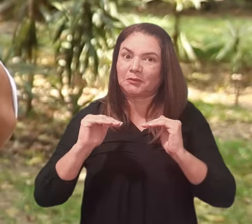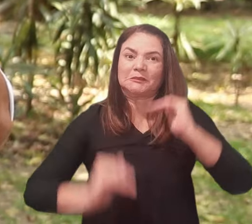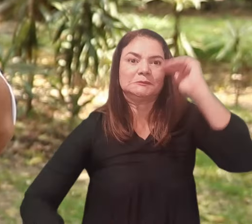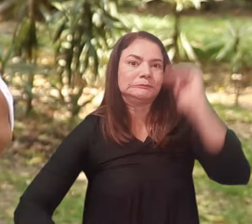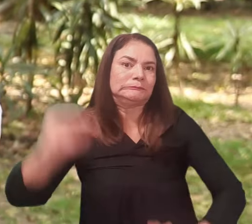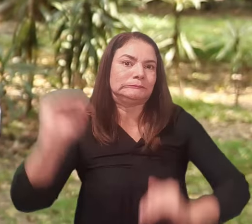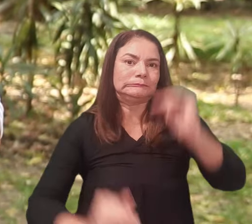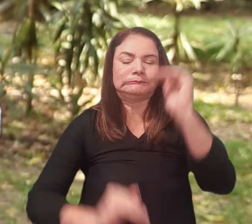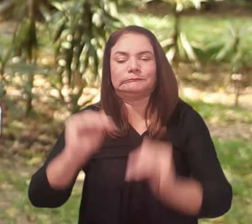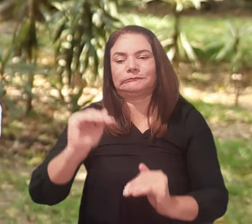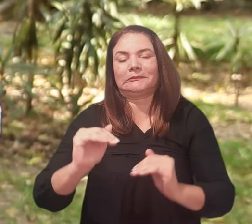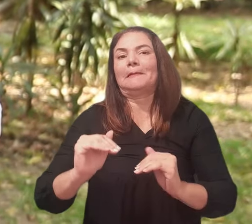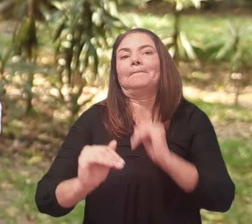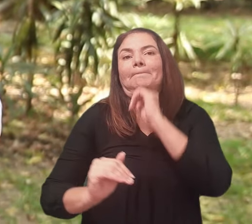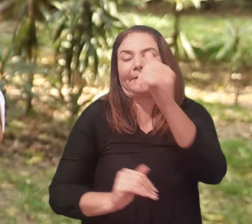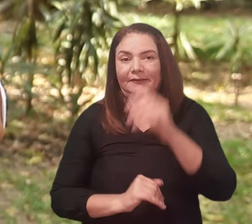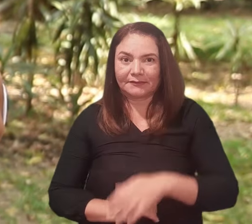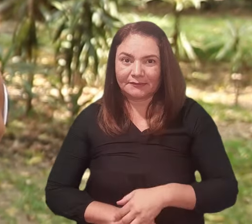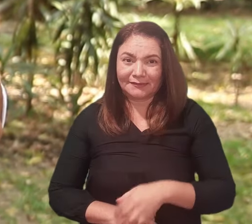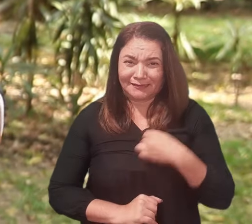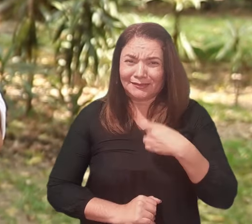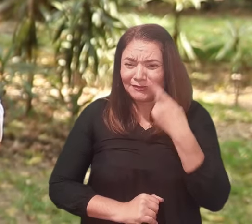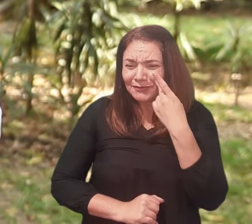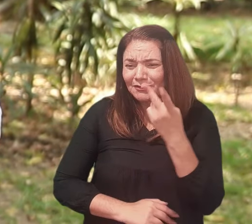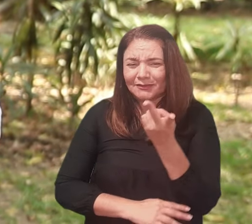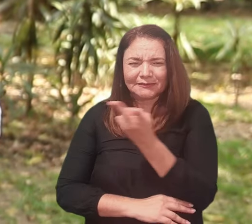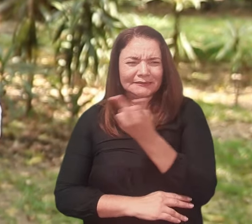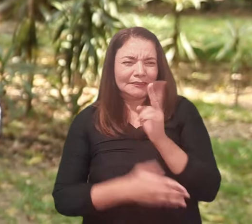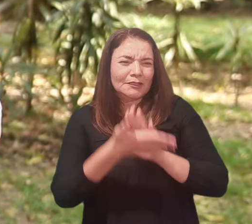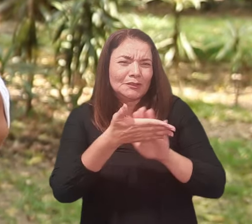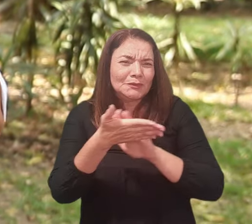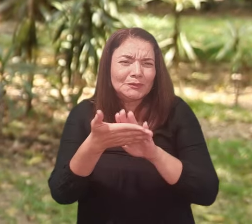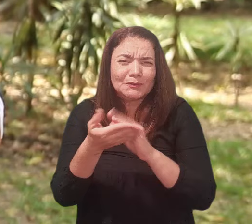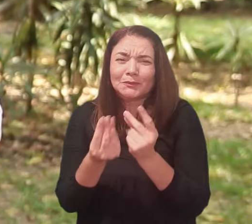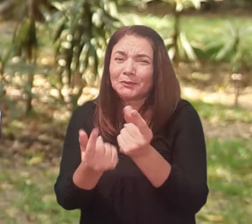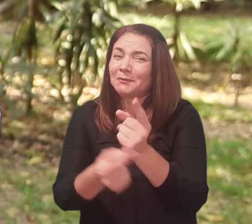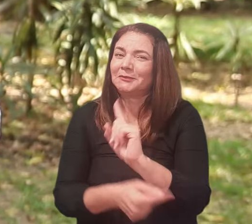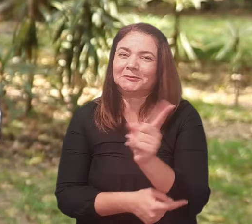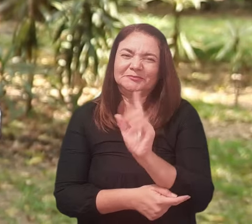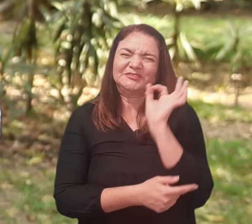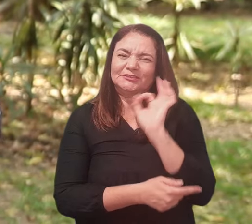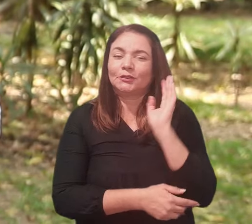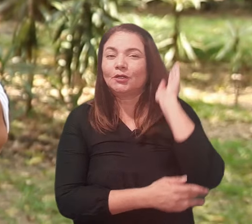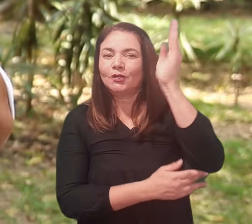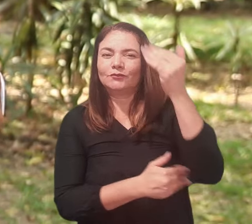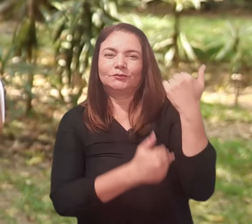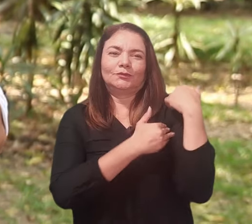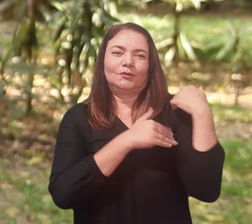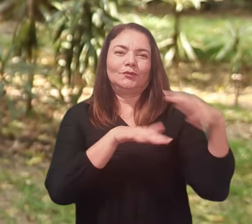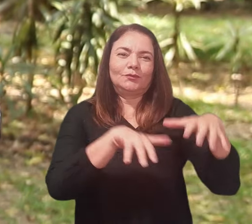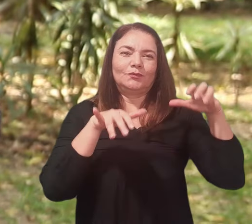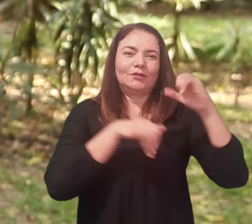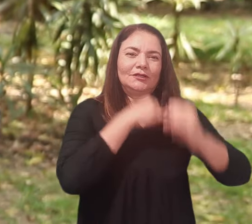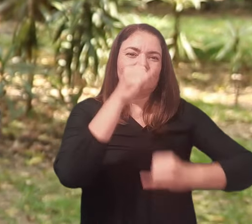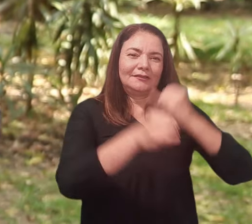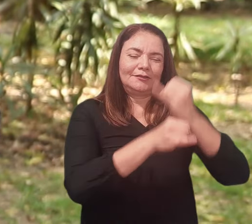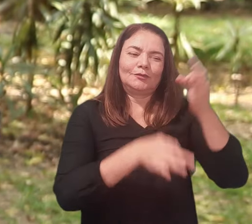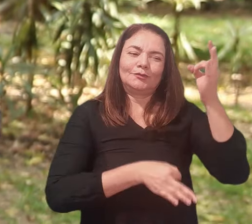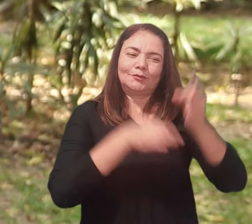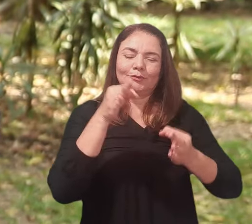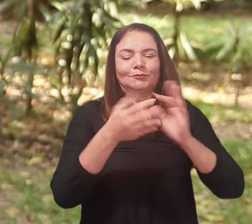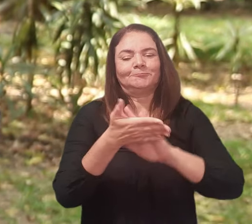y no veo la verdad una una salida rápida para este conflicto que muy seguramente va a ser dirimido por la Corte Internacional de Justicia en